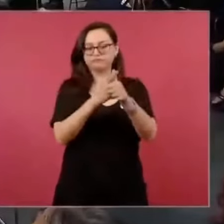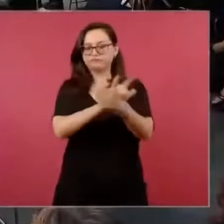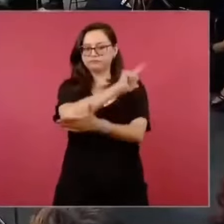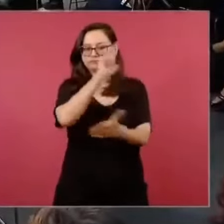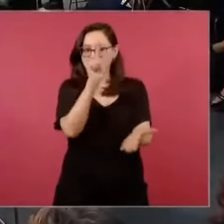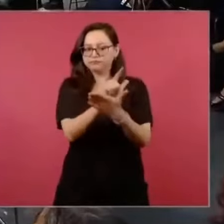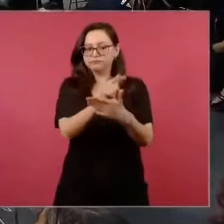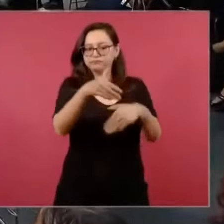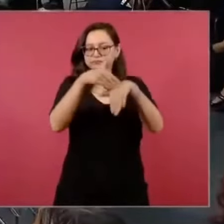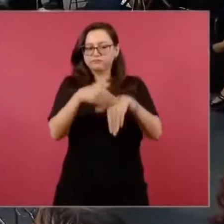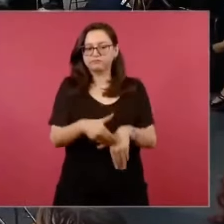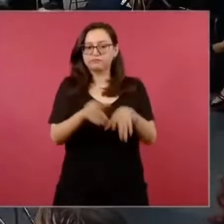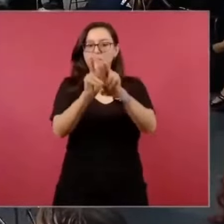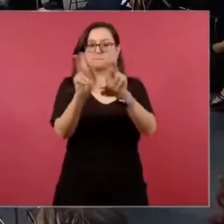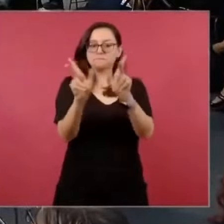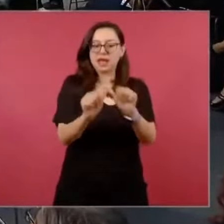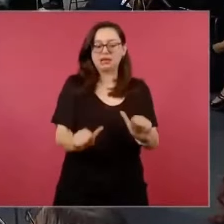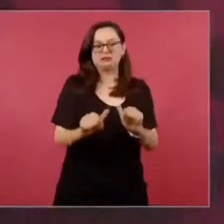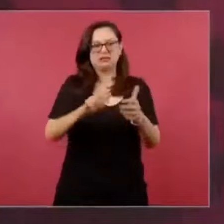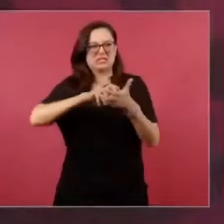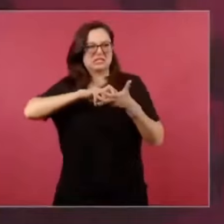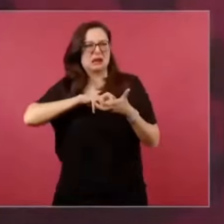A todos los mexicanos.